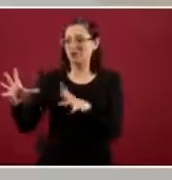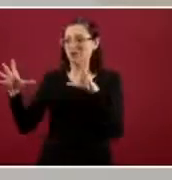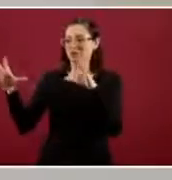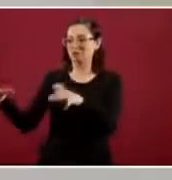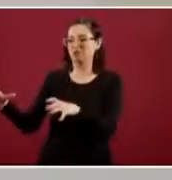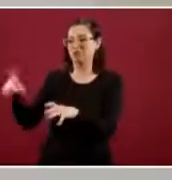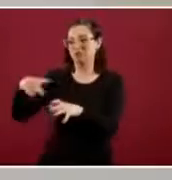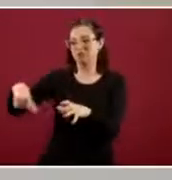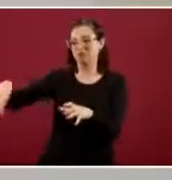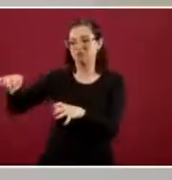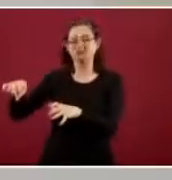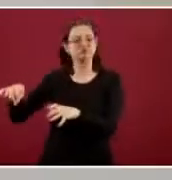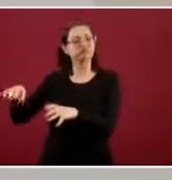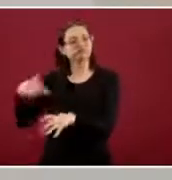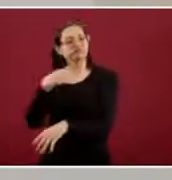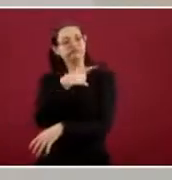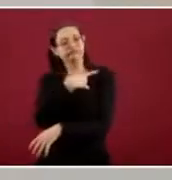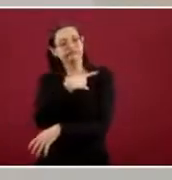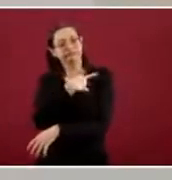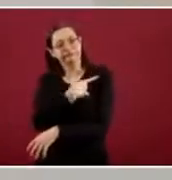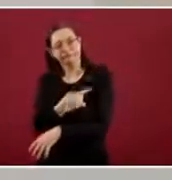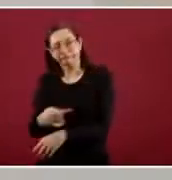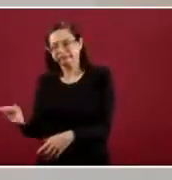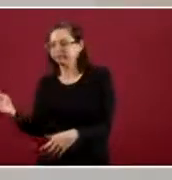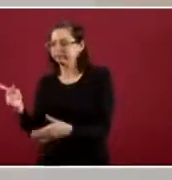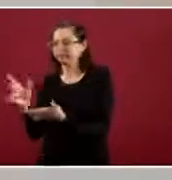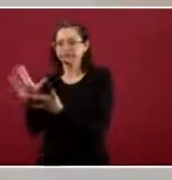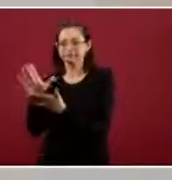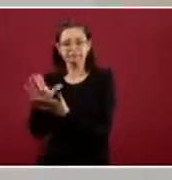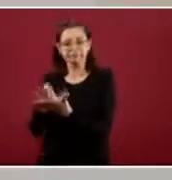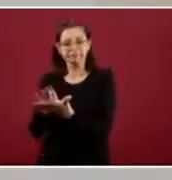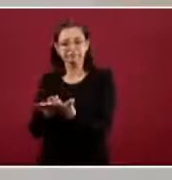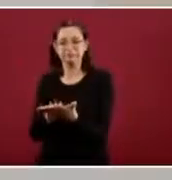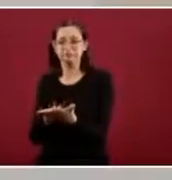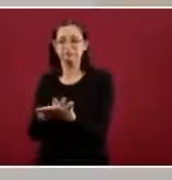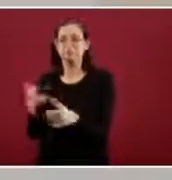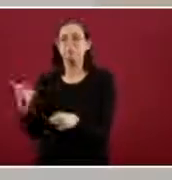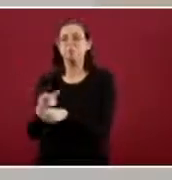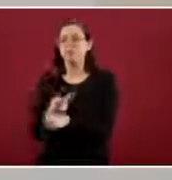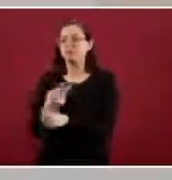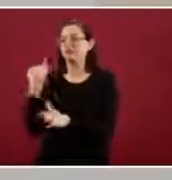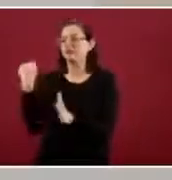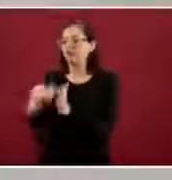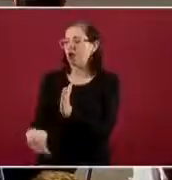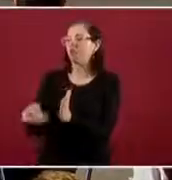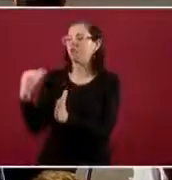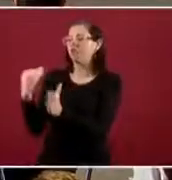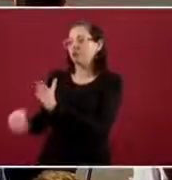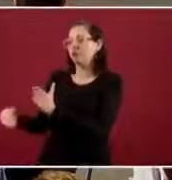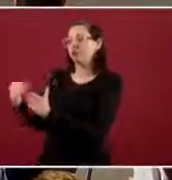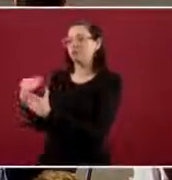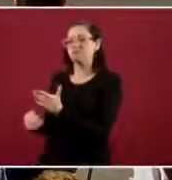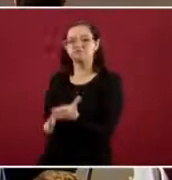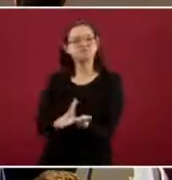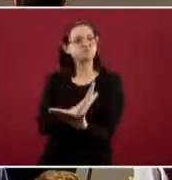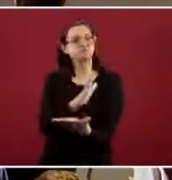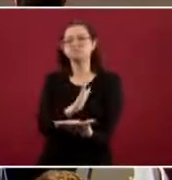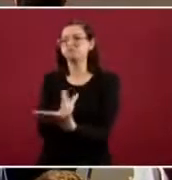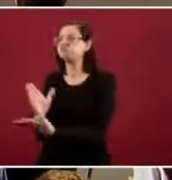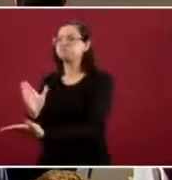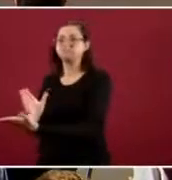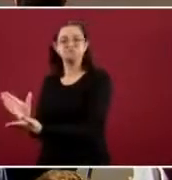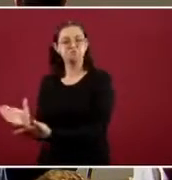México, vive en condiciones económicas de pobreza, lo que lleva a carencia también en otros aspectos de la vida